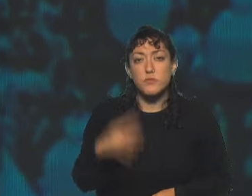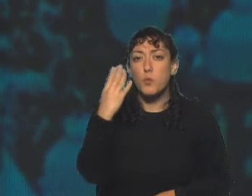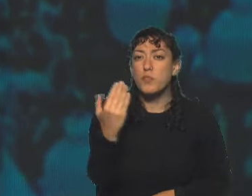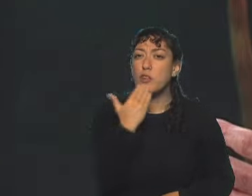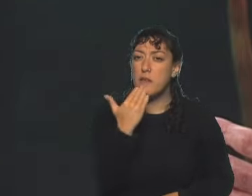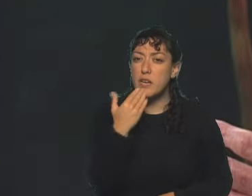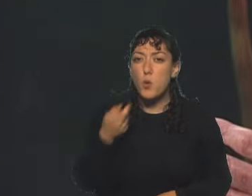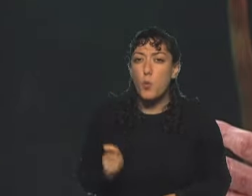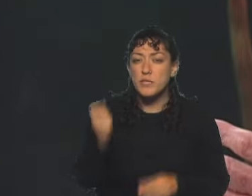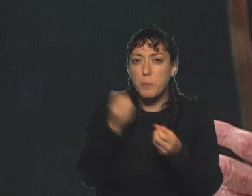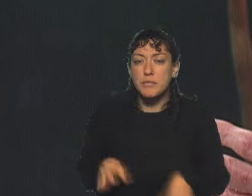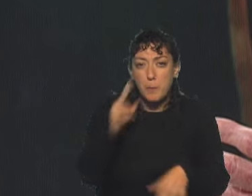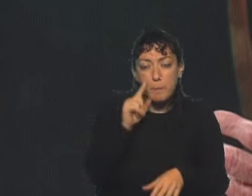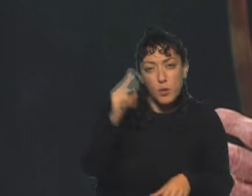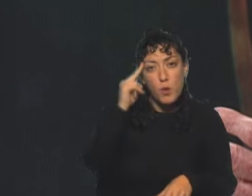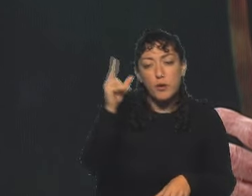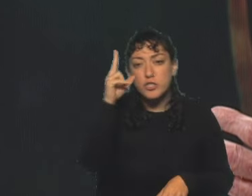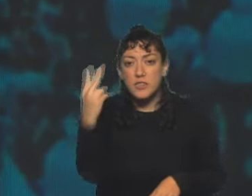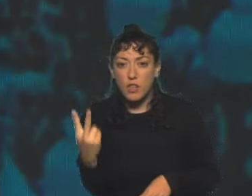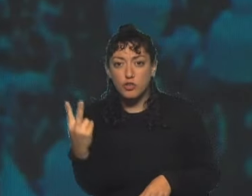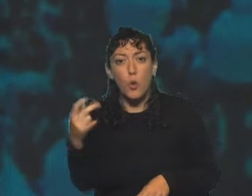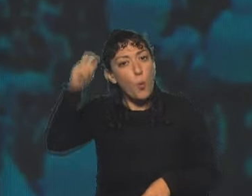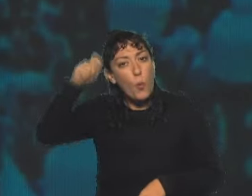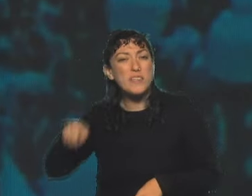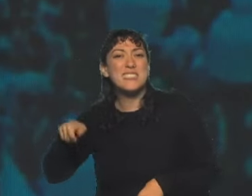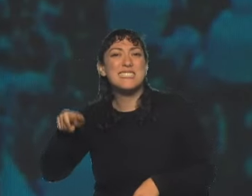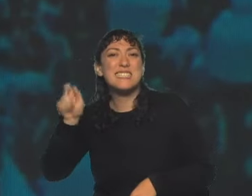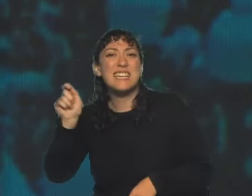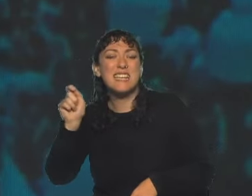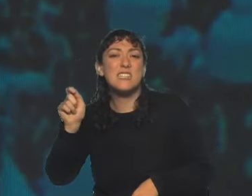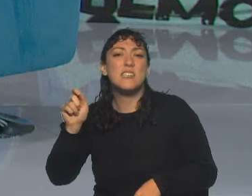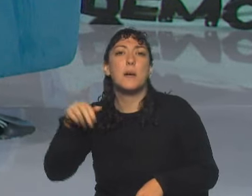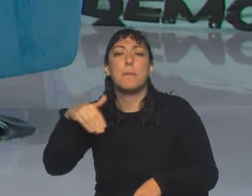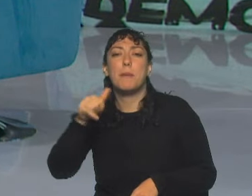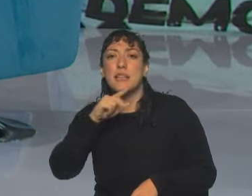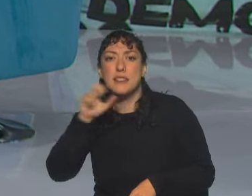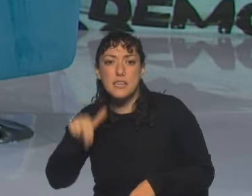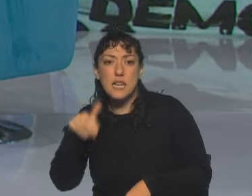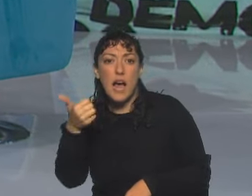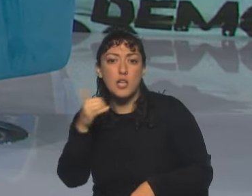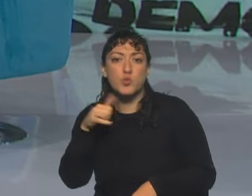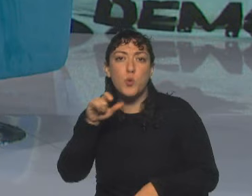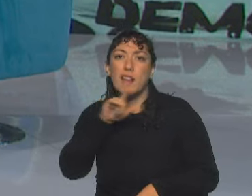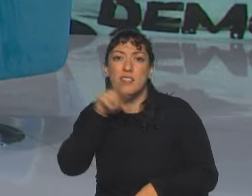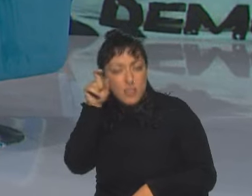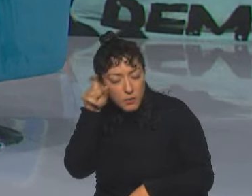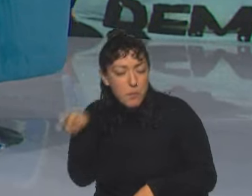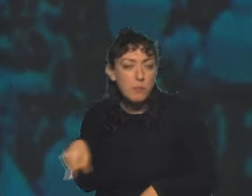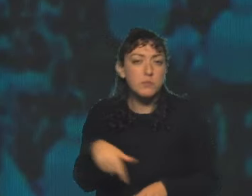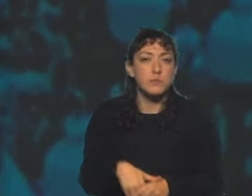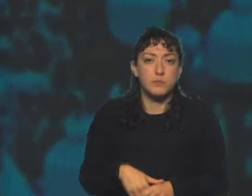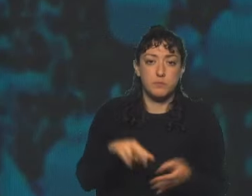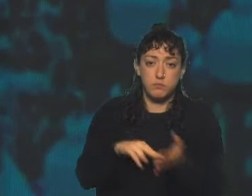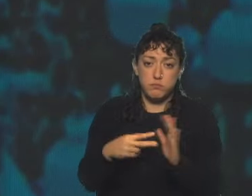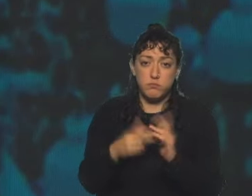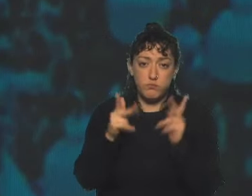abril se inició ese juicio de 1982. ¿Quién era el juez? El juez era el doctor Martín Anzoátegui. Y aquí viene otro de los problemas que cuando yo lo